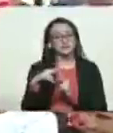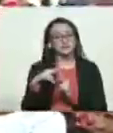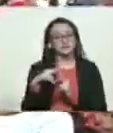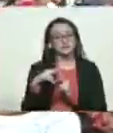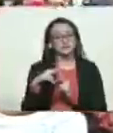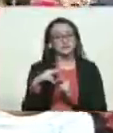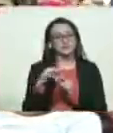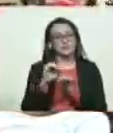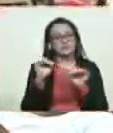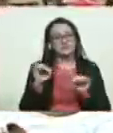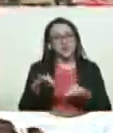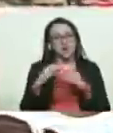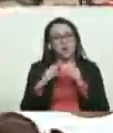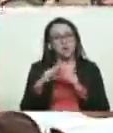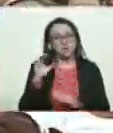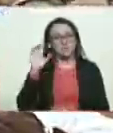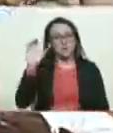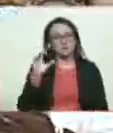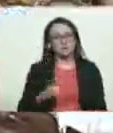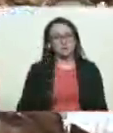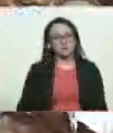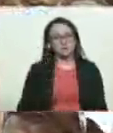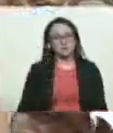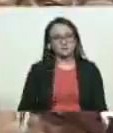sistema de hogares de la patria